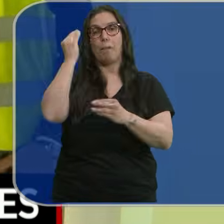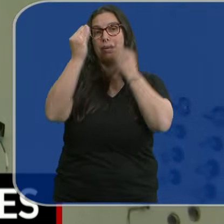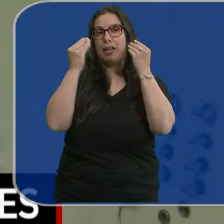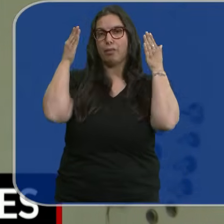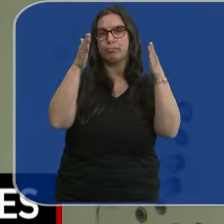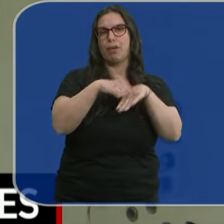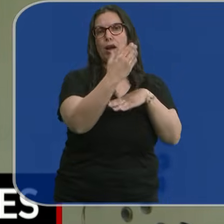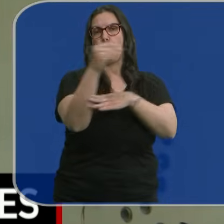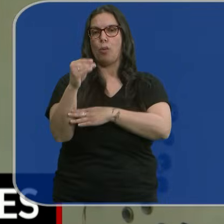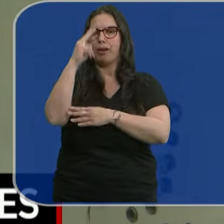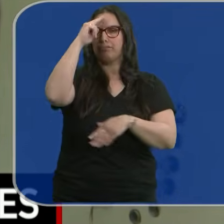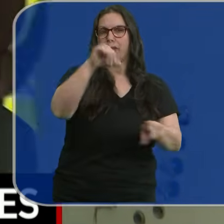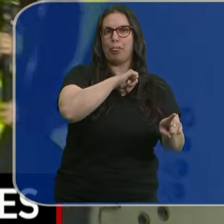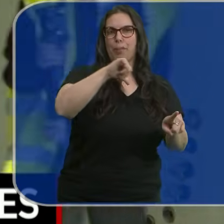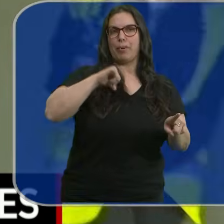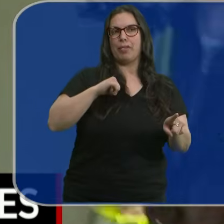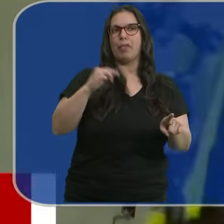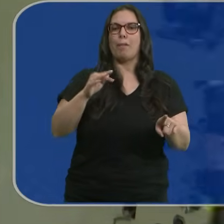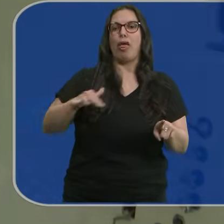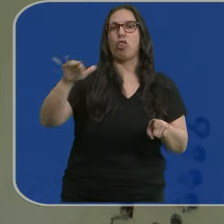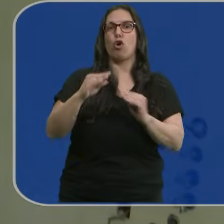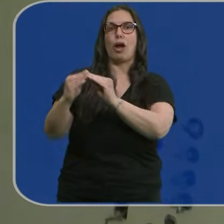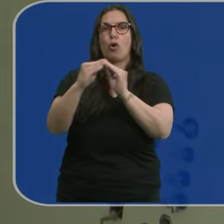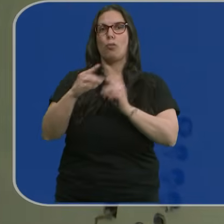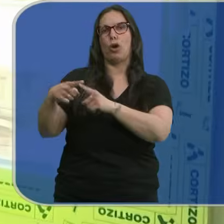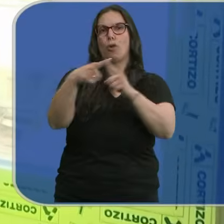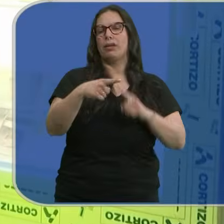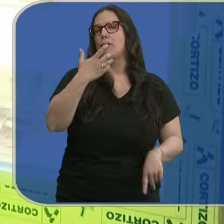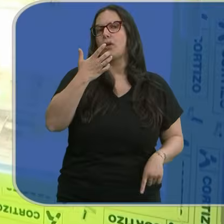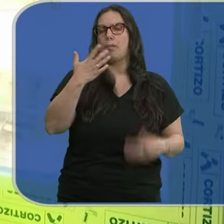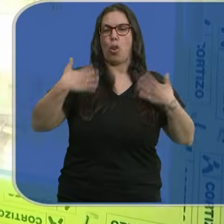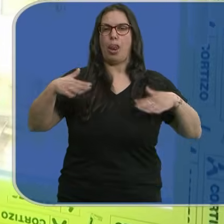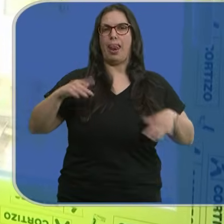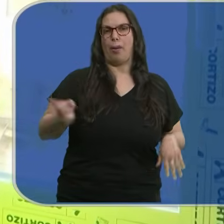jóvenes. Respetando su independencia, comparten zonas comunes como la lavandería.